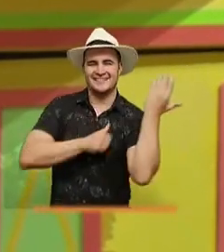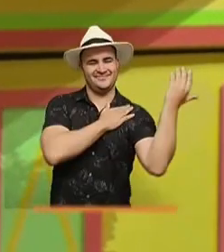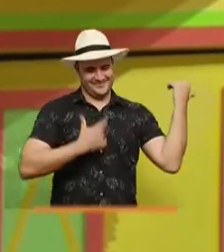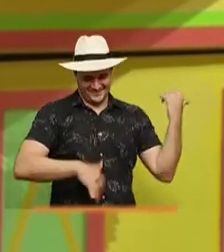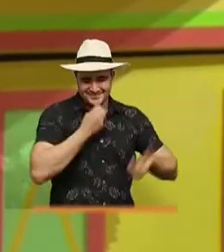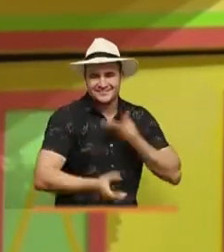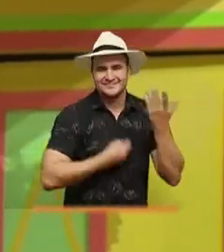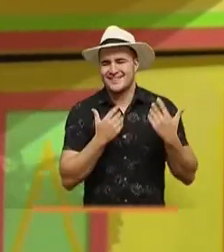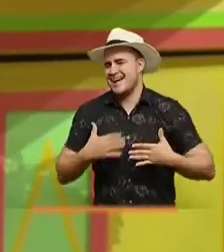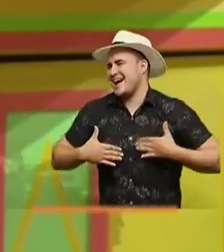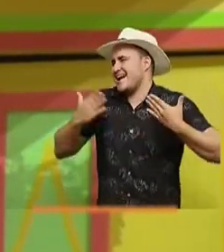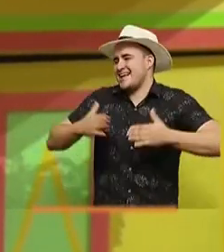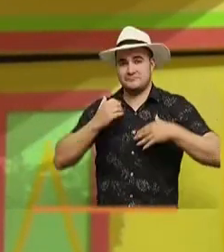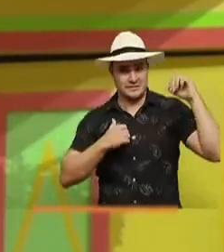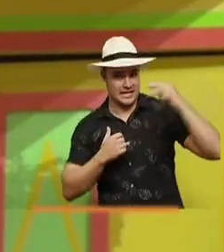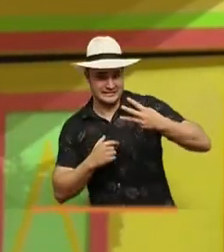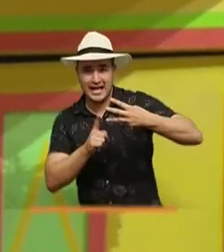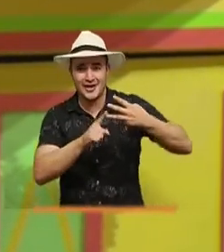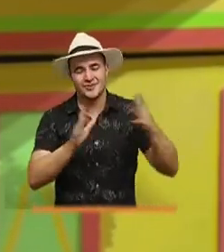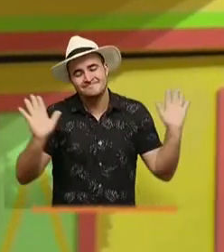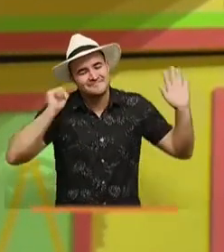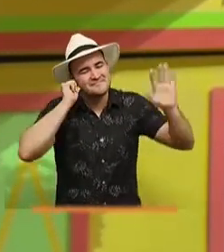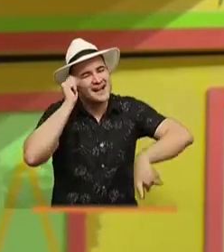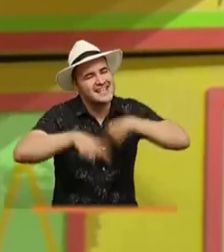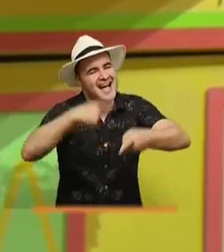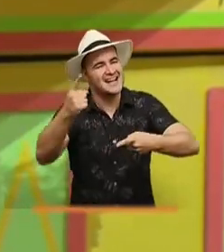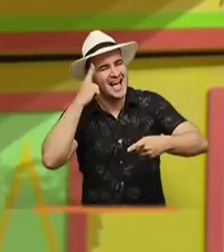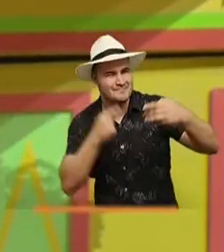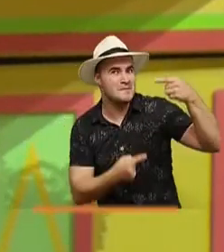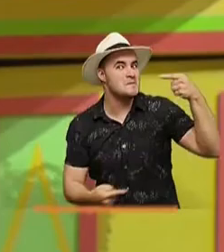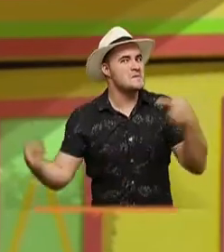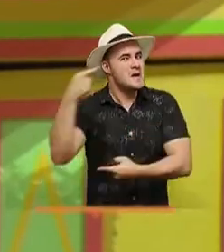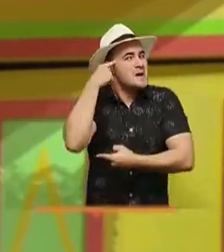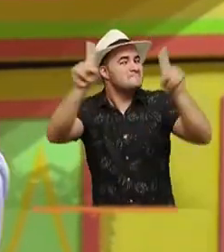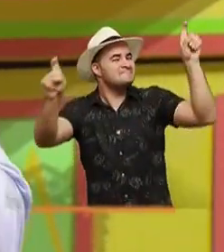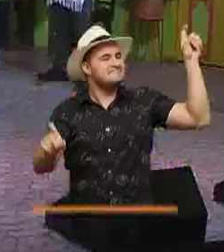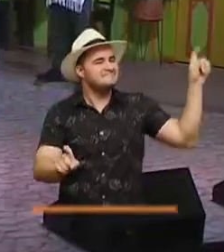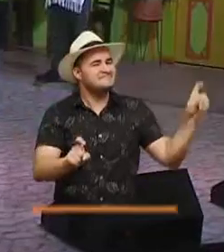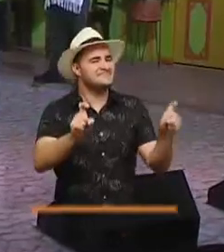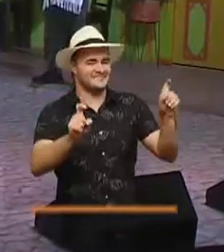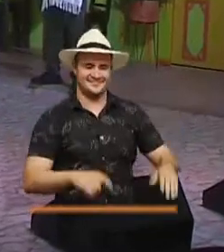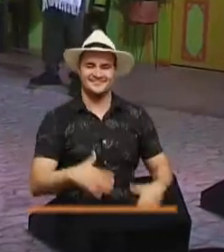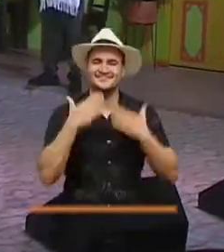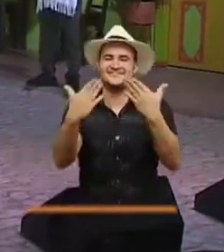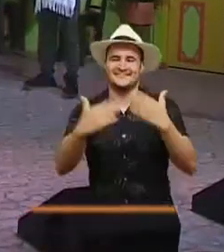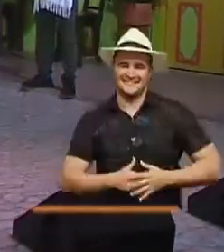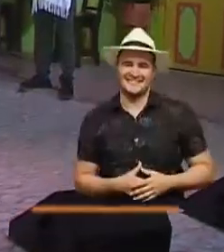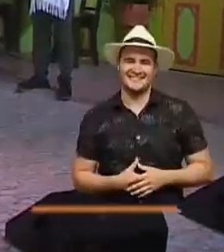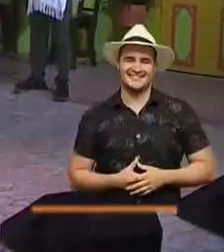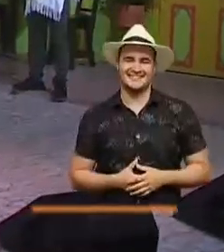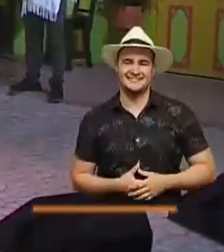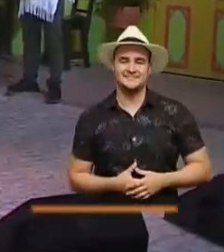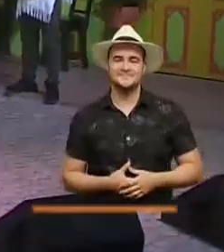hoy quede de tercero, mañana será otro día. Muchas gracias. Muy bien,